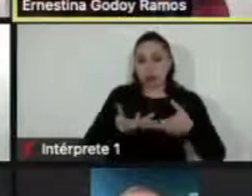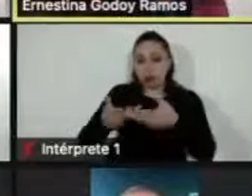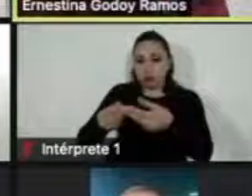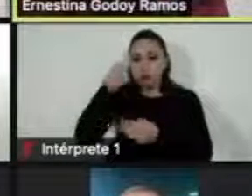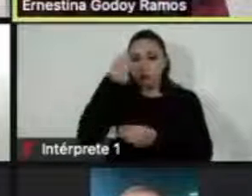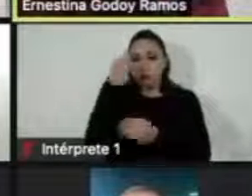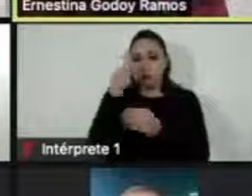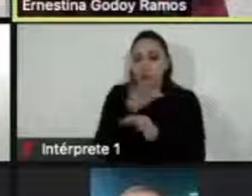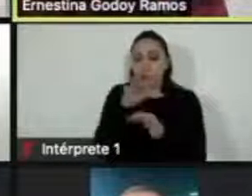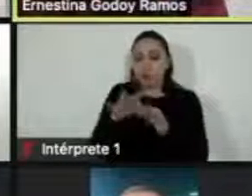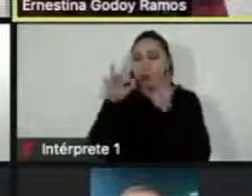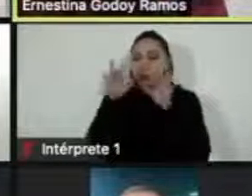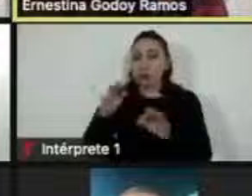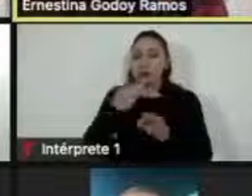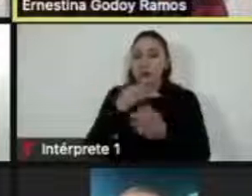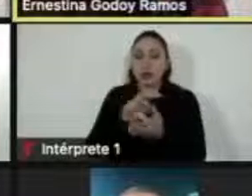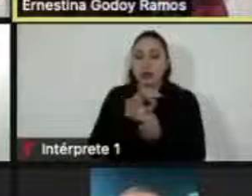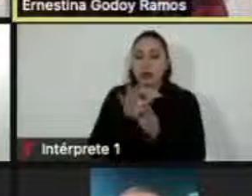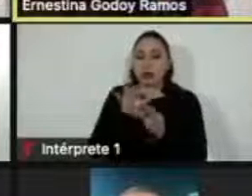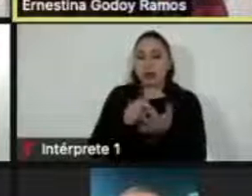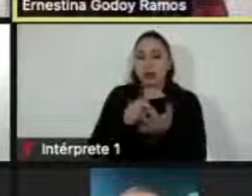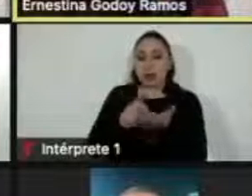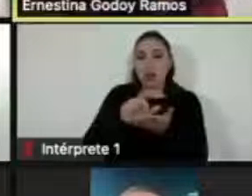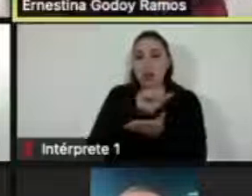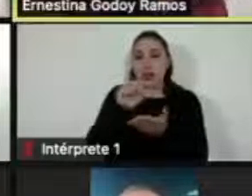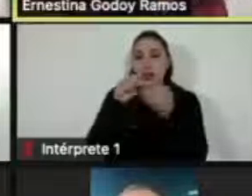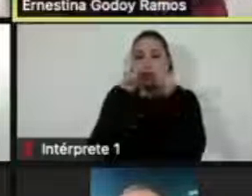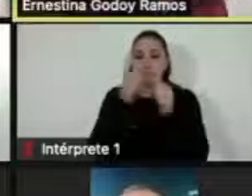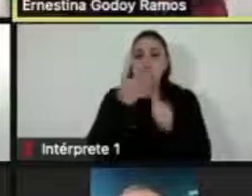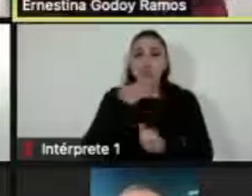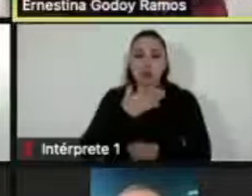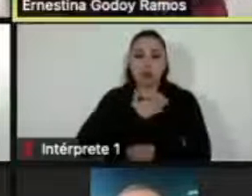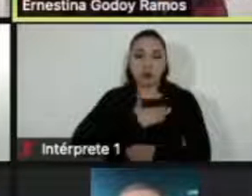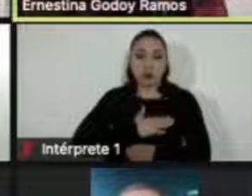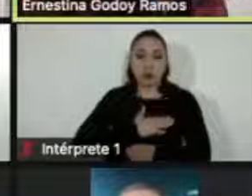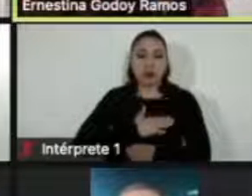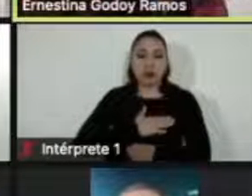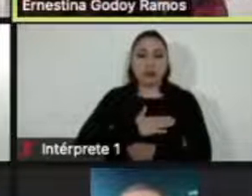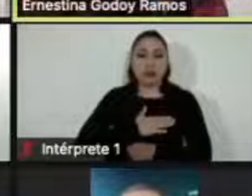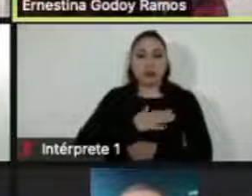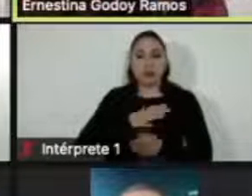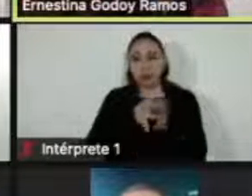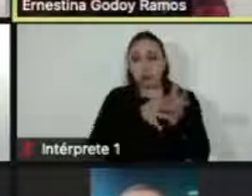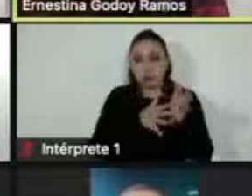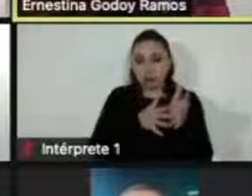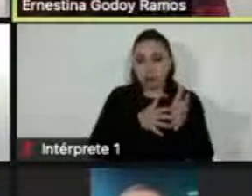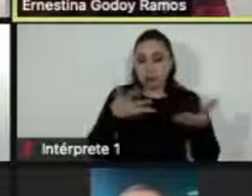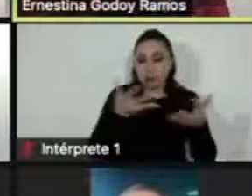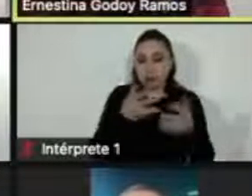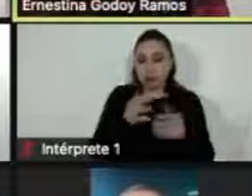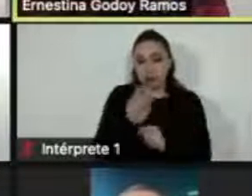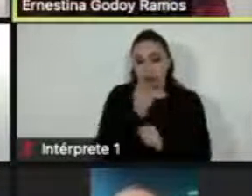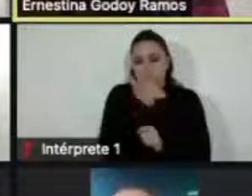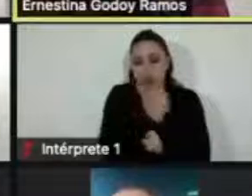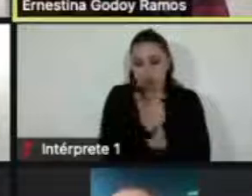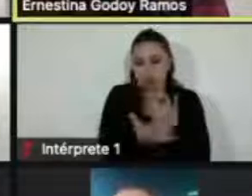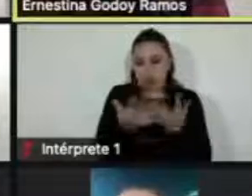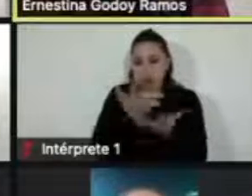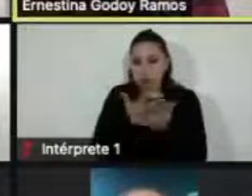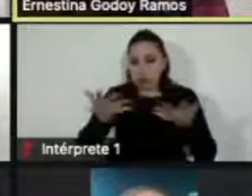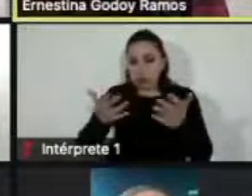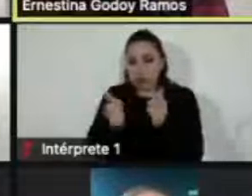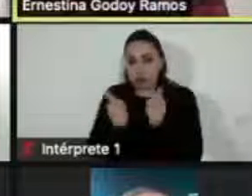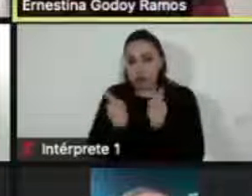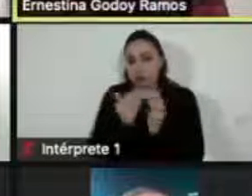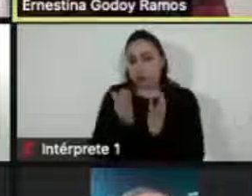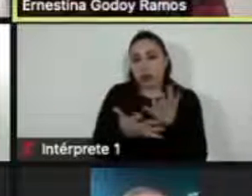justicia restaurativa para atender delitos de bajo impacto. Se seguirán impulsando acciones para combatir la violencia contra las mujeres, así como